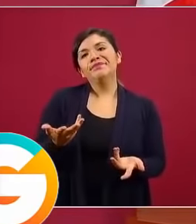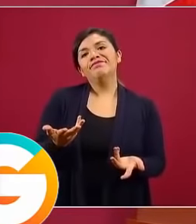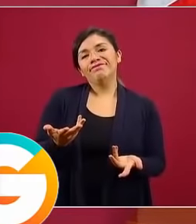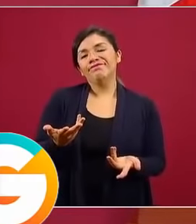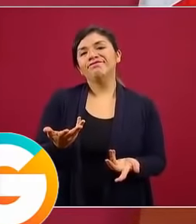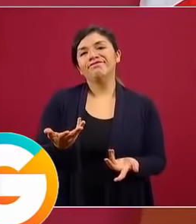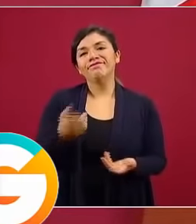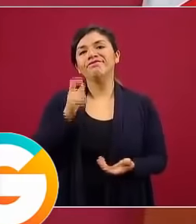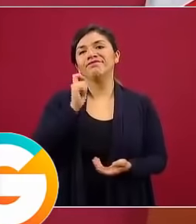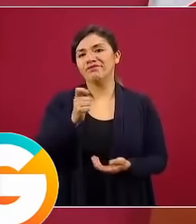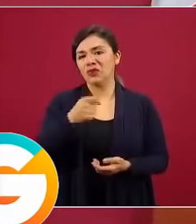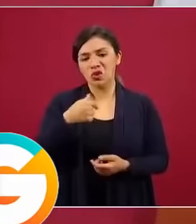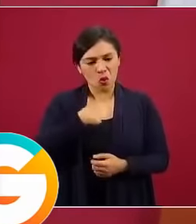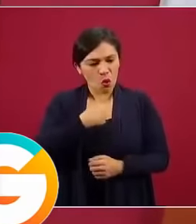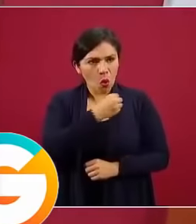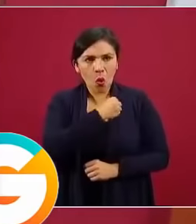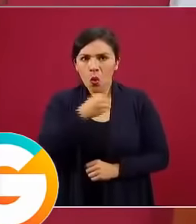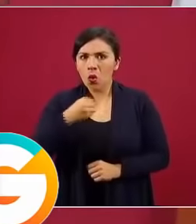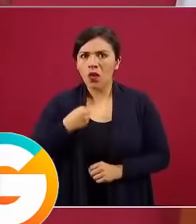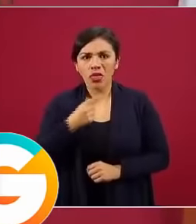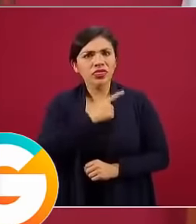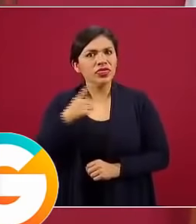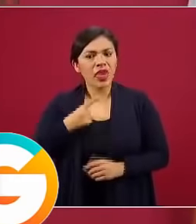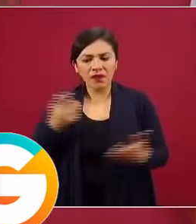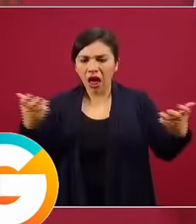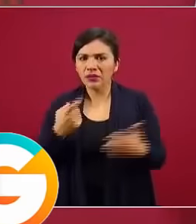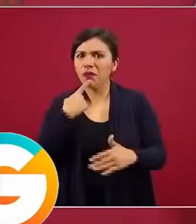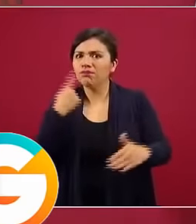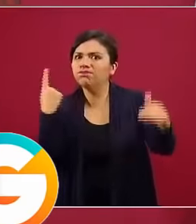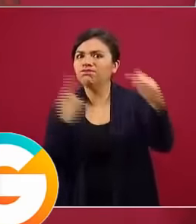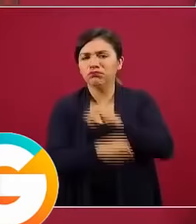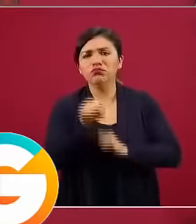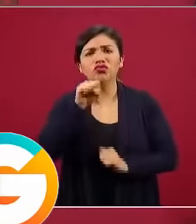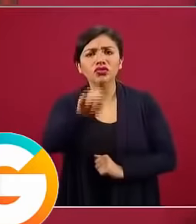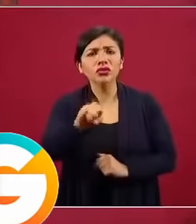pues estamos obligados todos a denunciarlo.